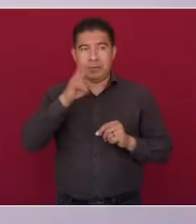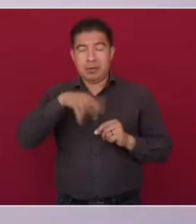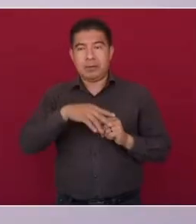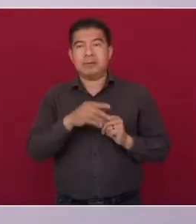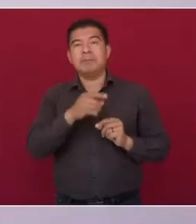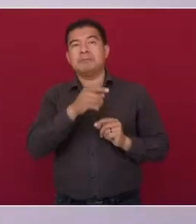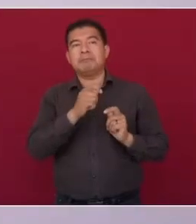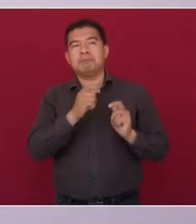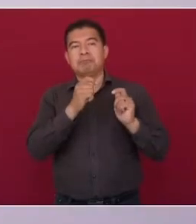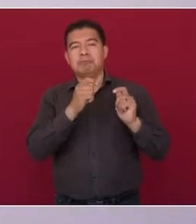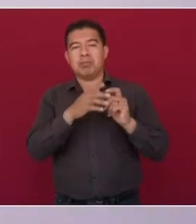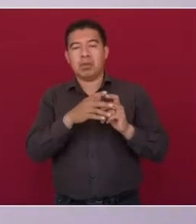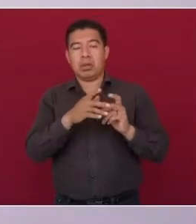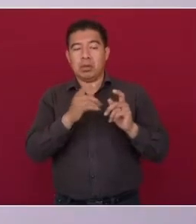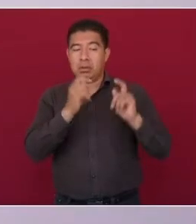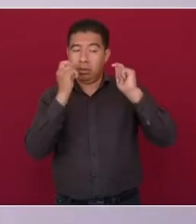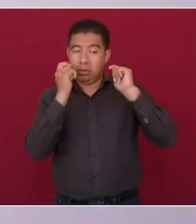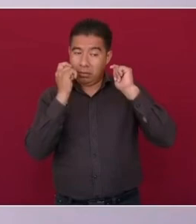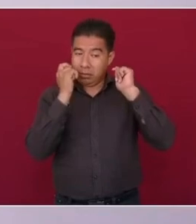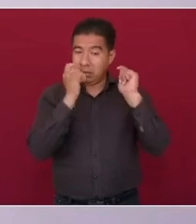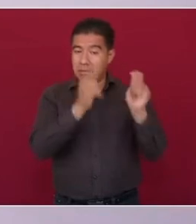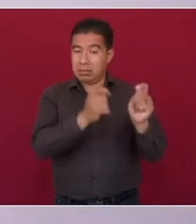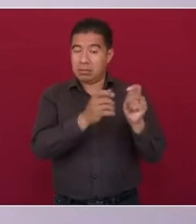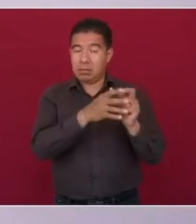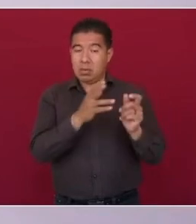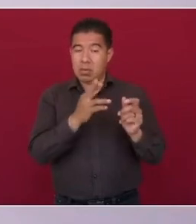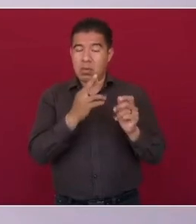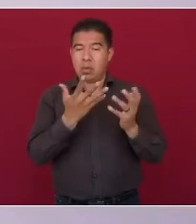no son cargos,